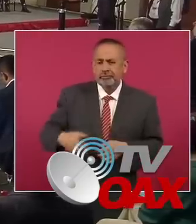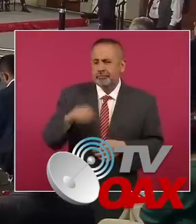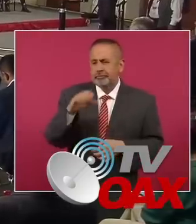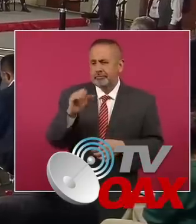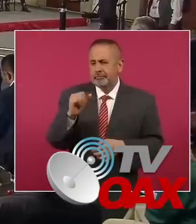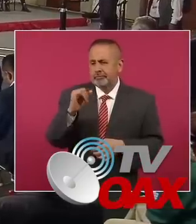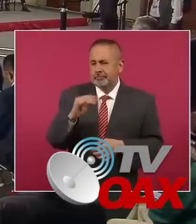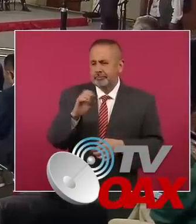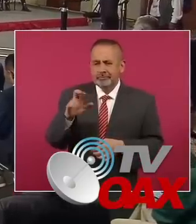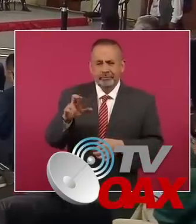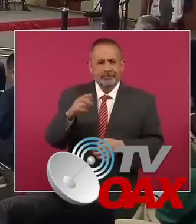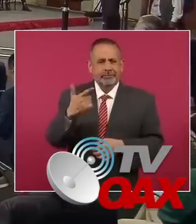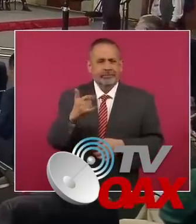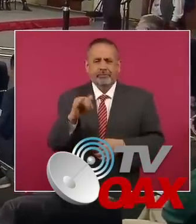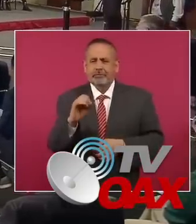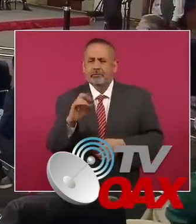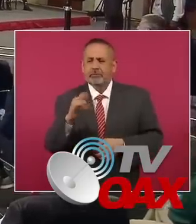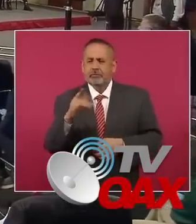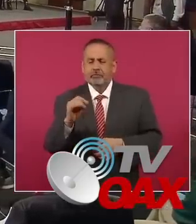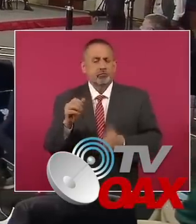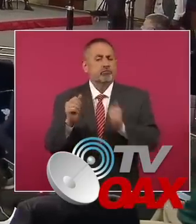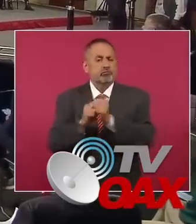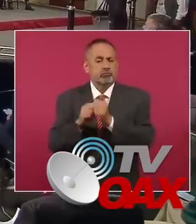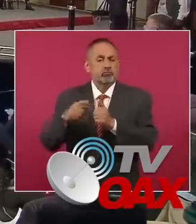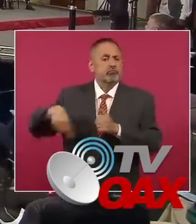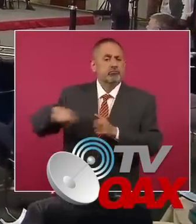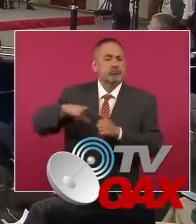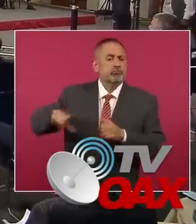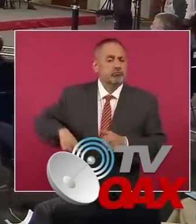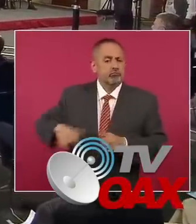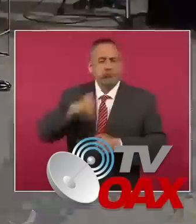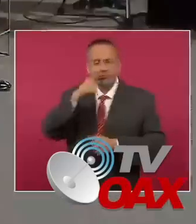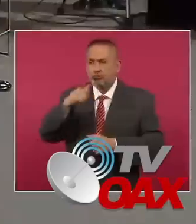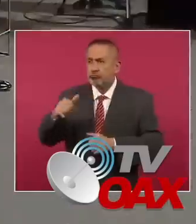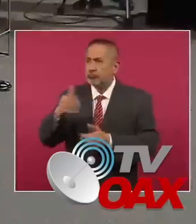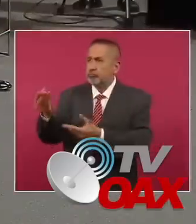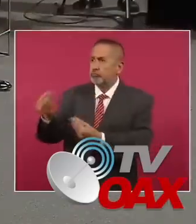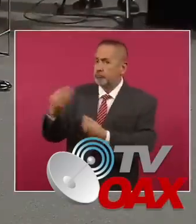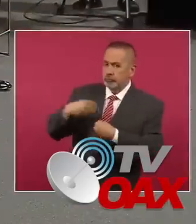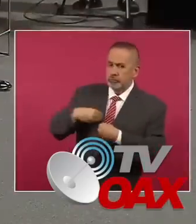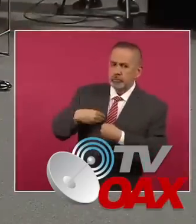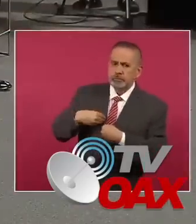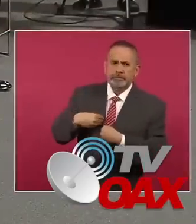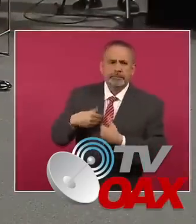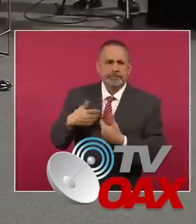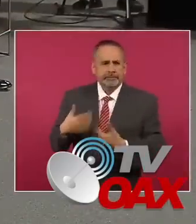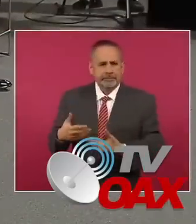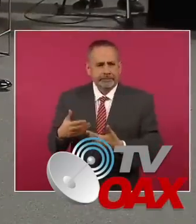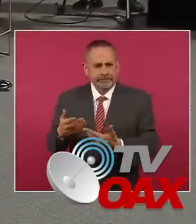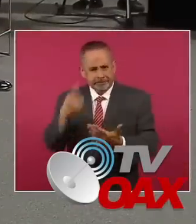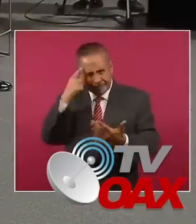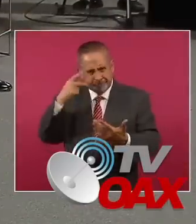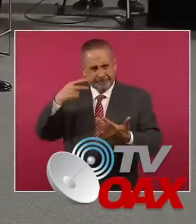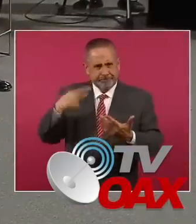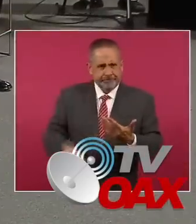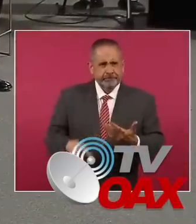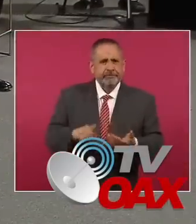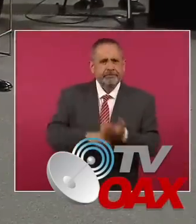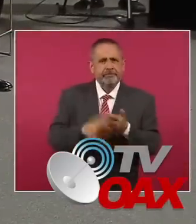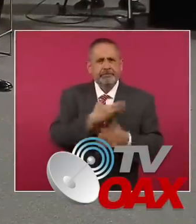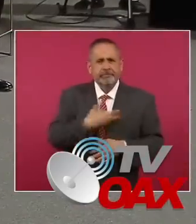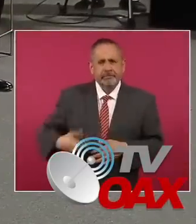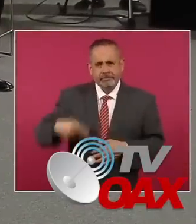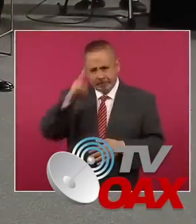Giorgio Cilli, aquí presente a nombre del gobierno italiano, van a entregar al presidente